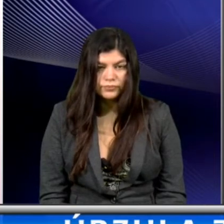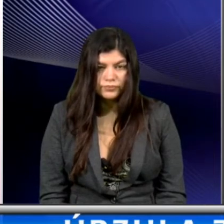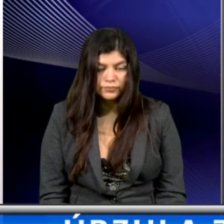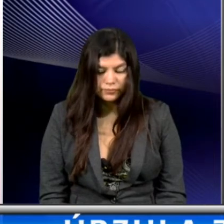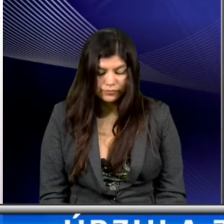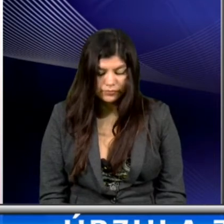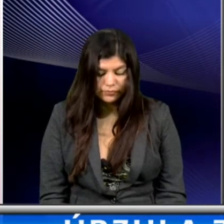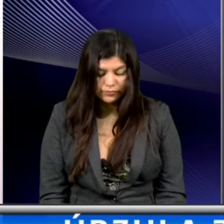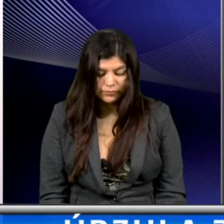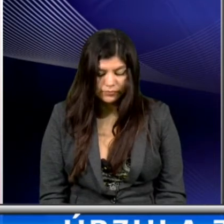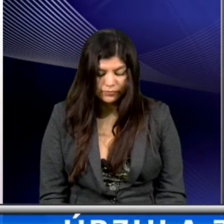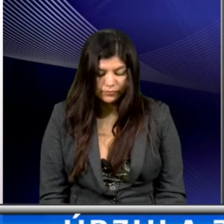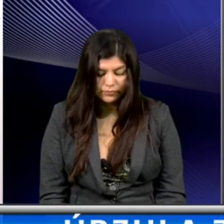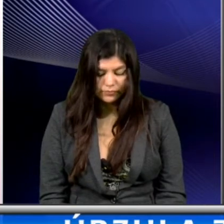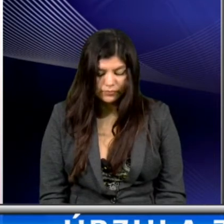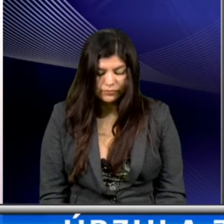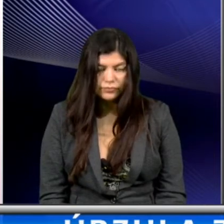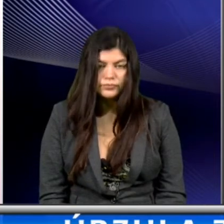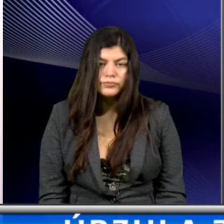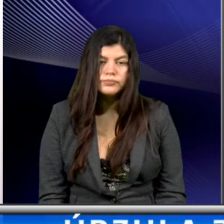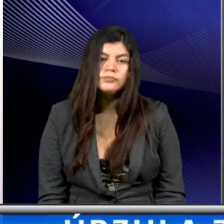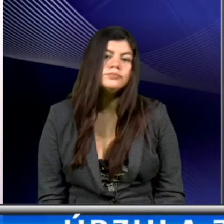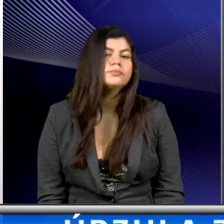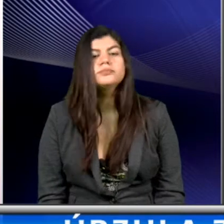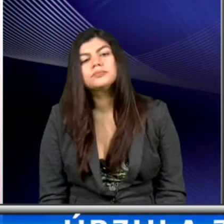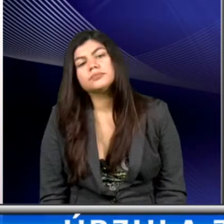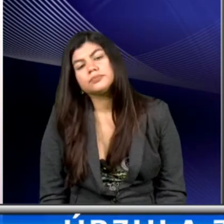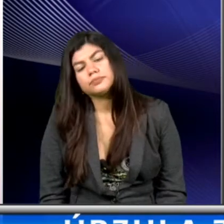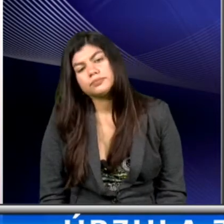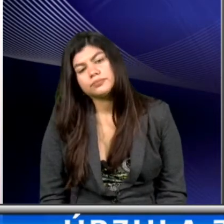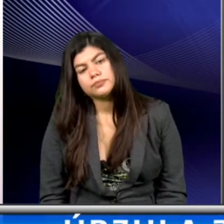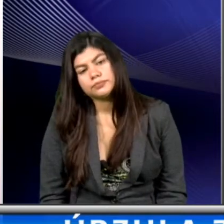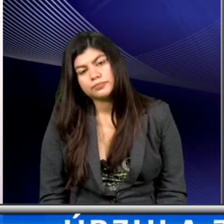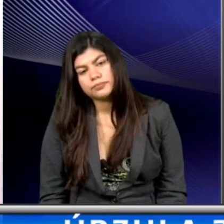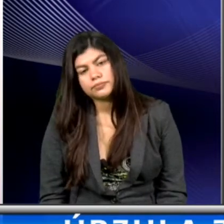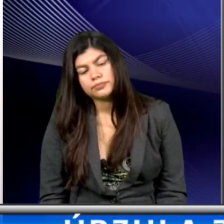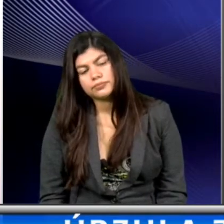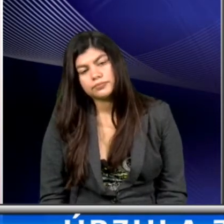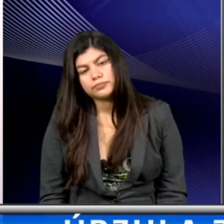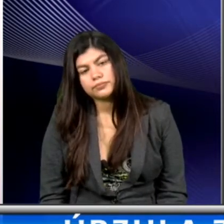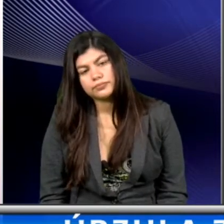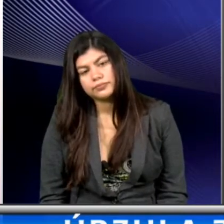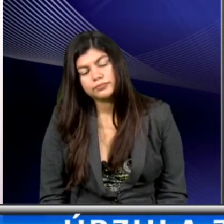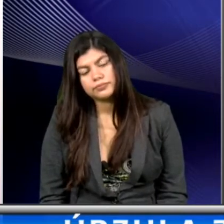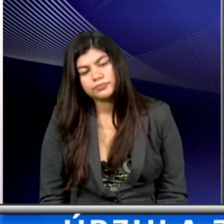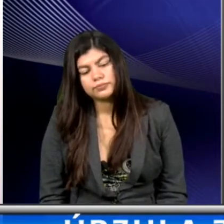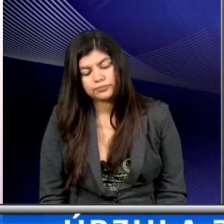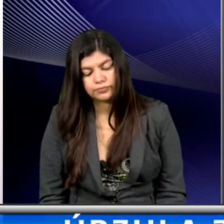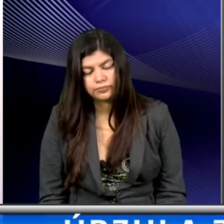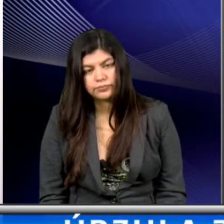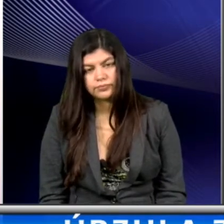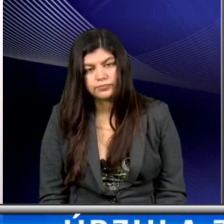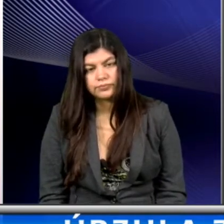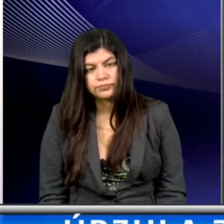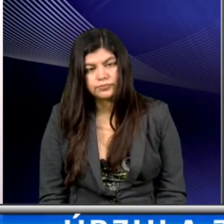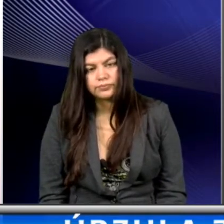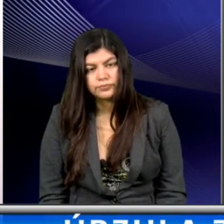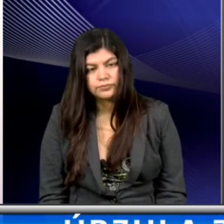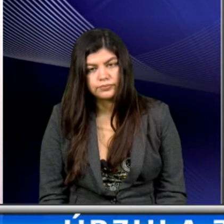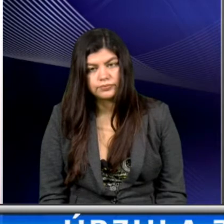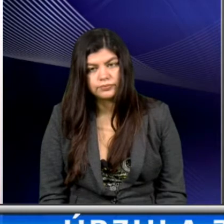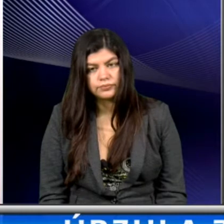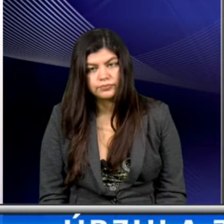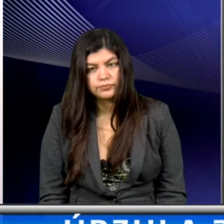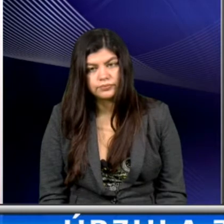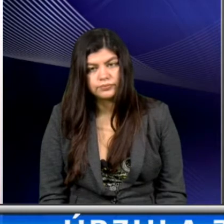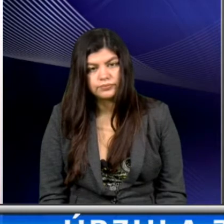ambientales también muchas veces adversos, se toma como la puerta de salida o la medida de escape el consumo de